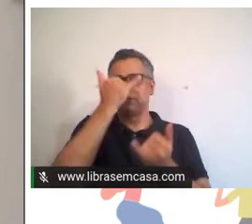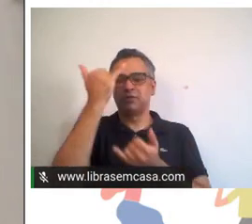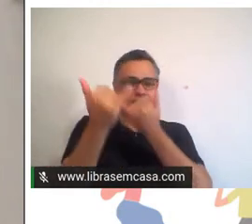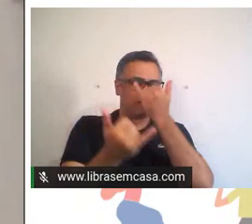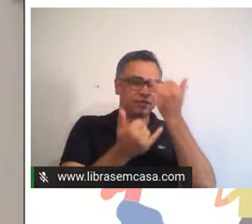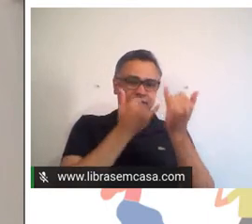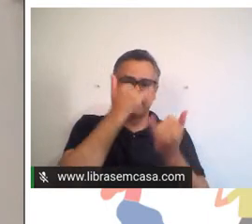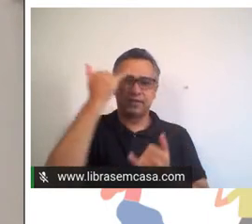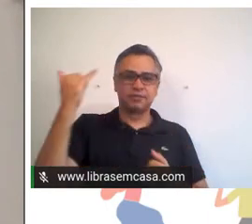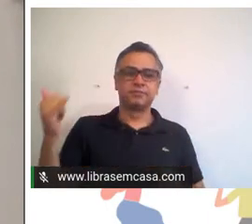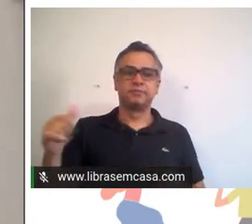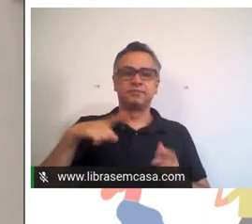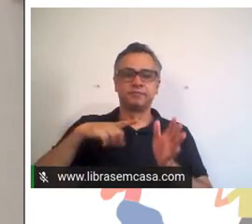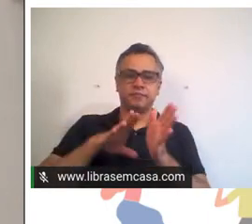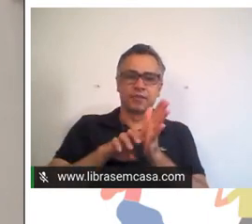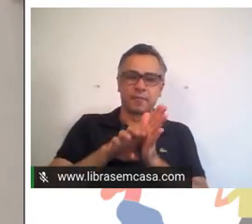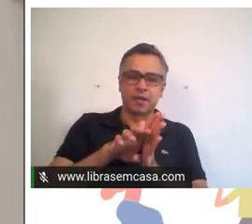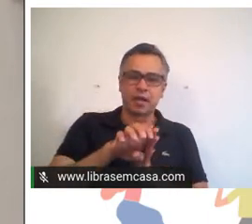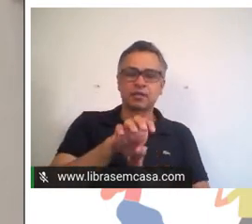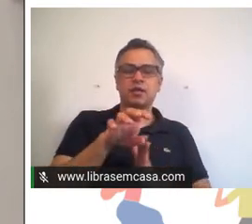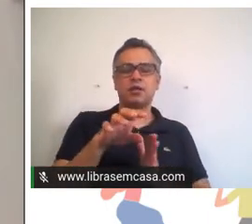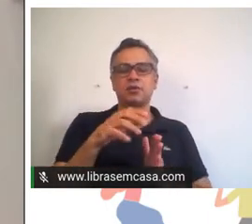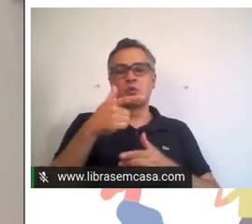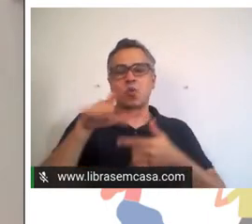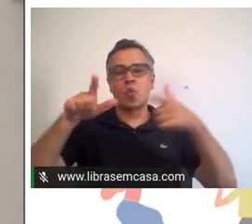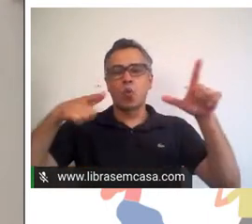bacteriana, como otro,